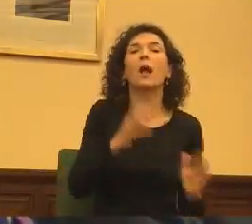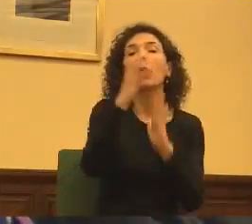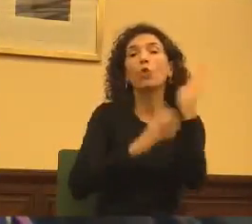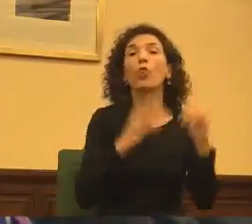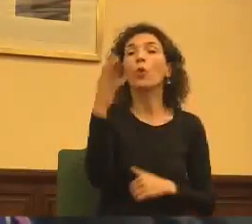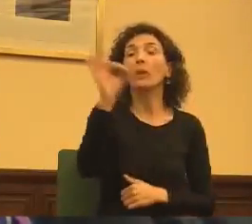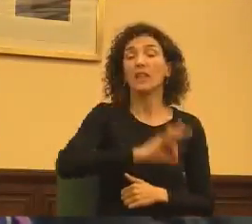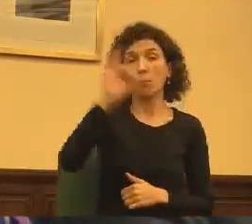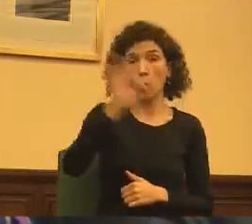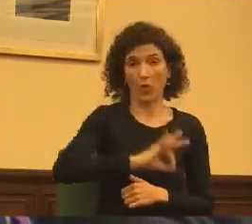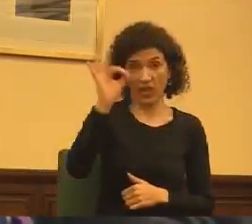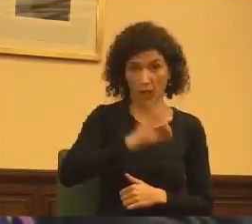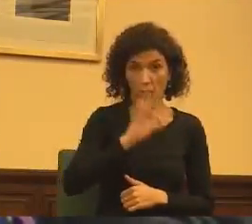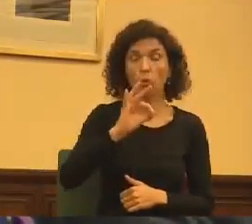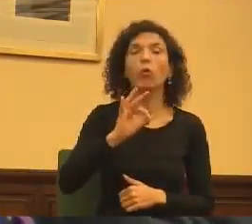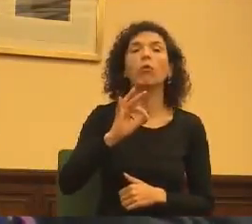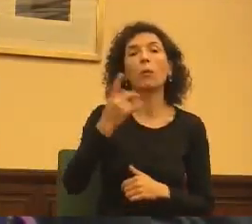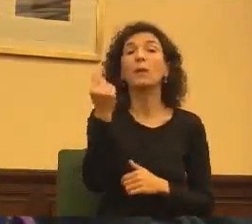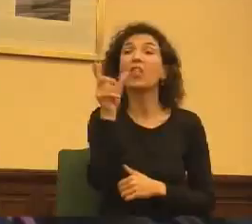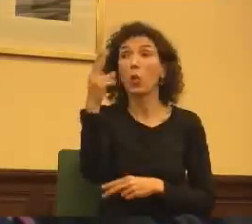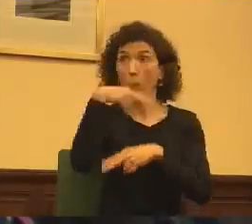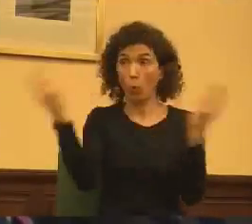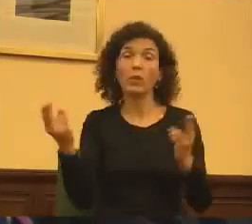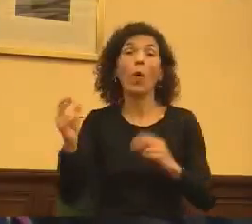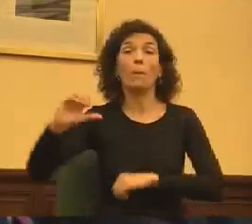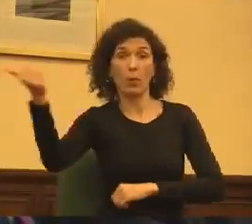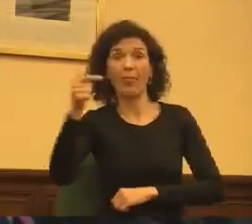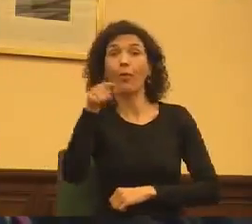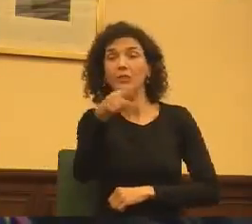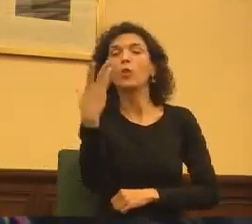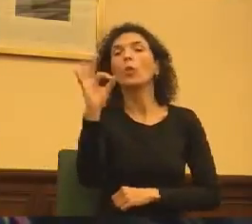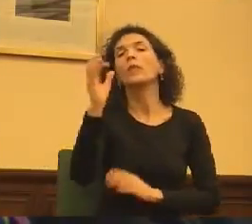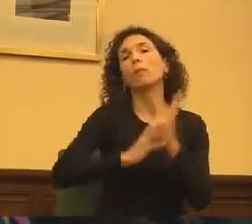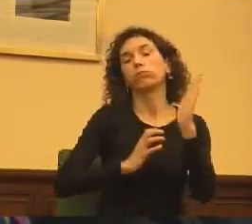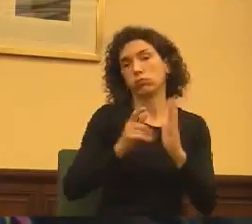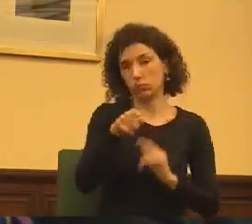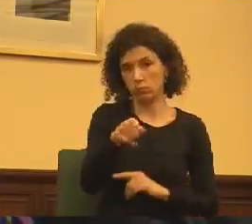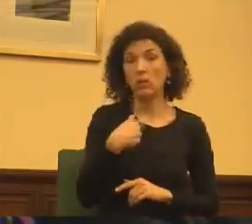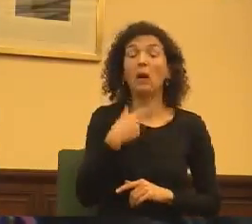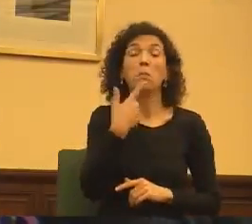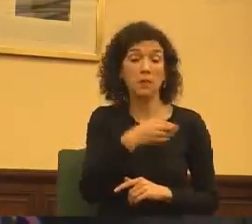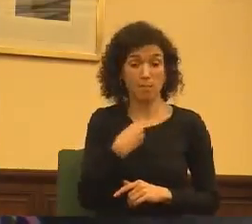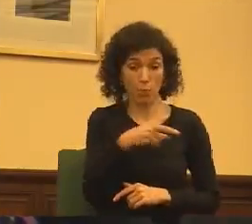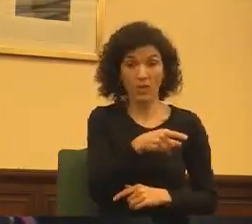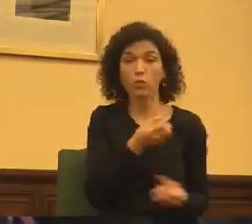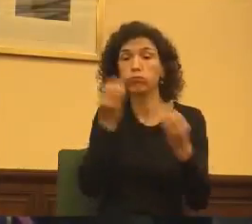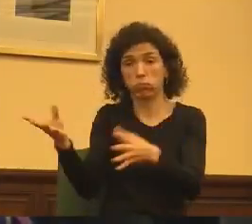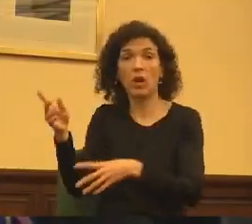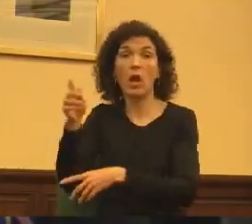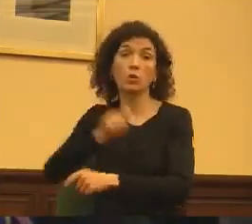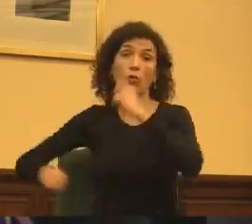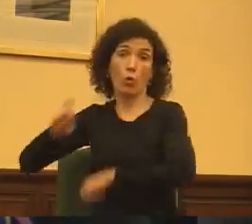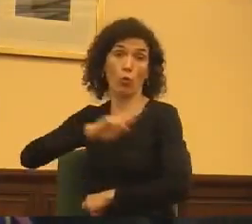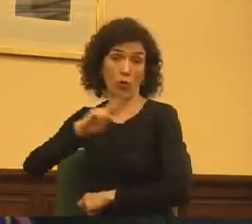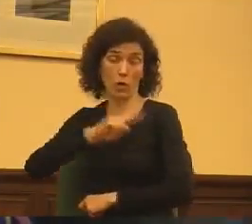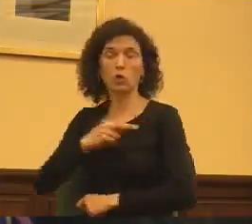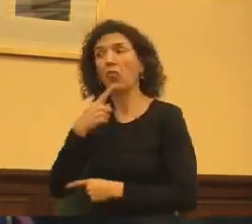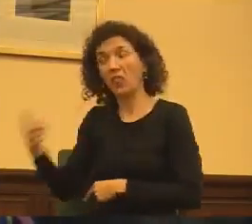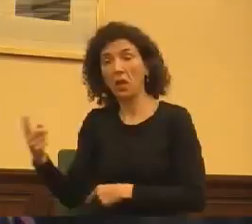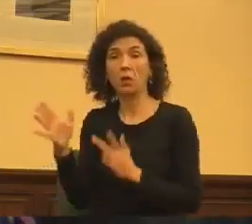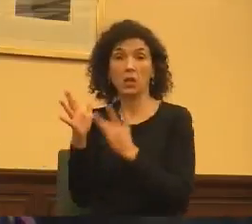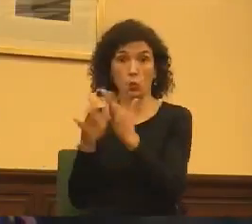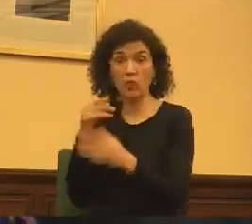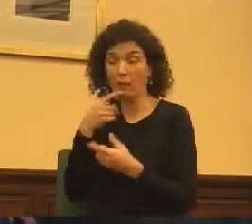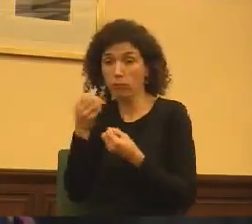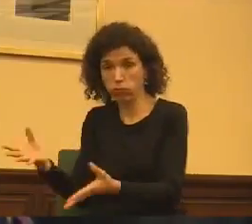del 50% sobre el precio público aprobado, que es exactamente lo que se le trasladó a la cofradía, que entendió que